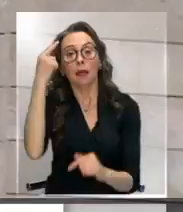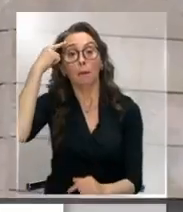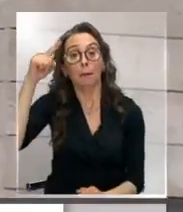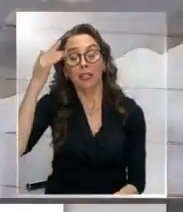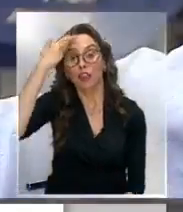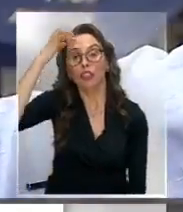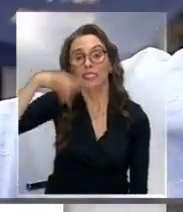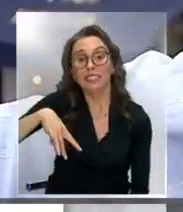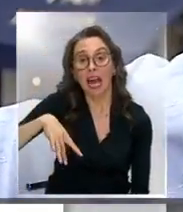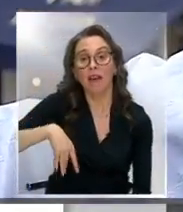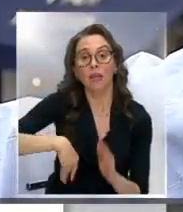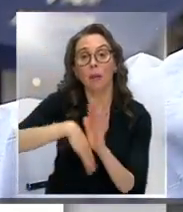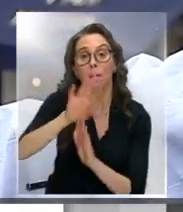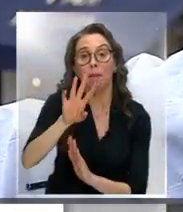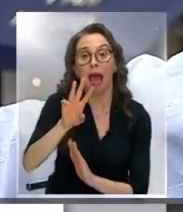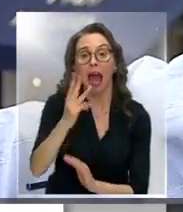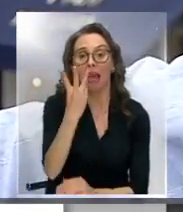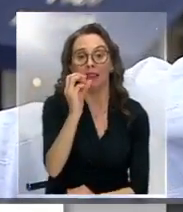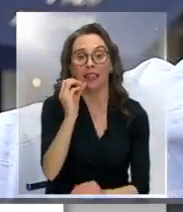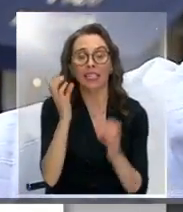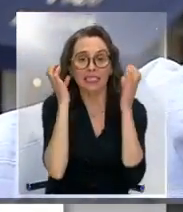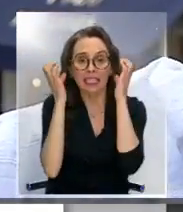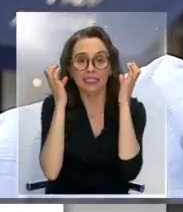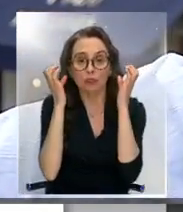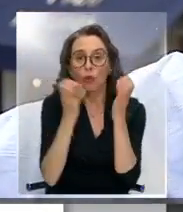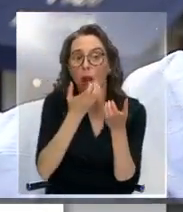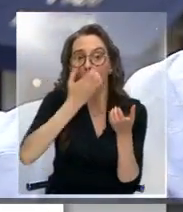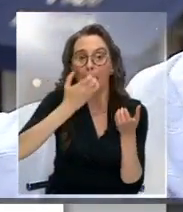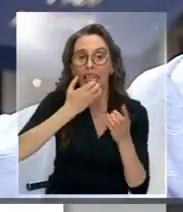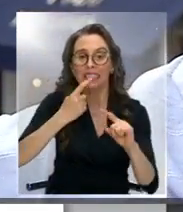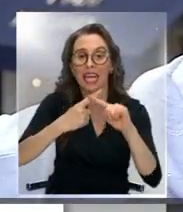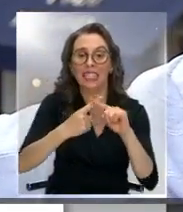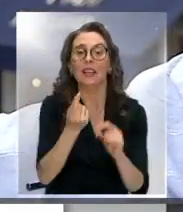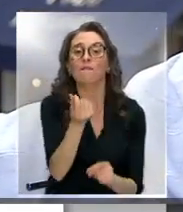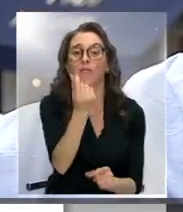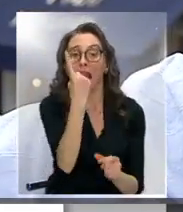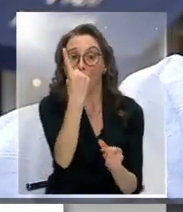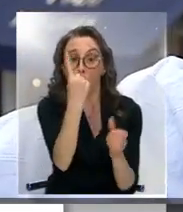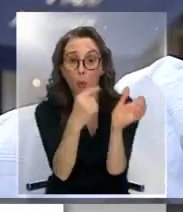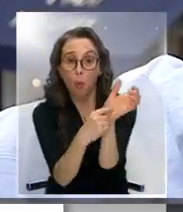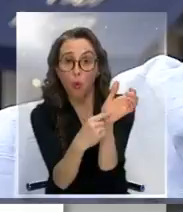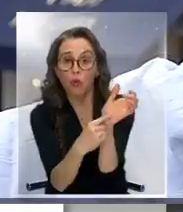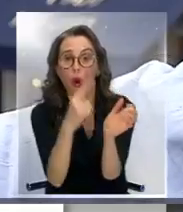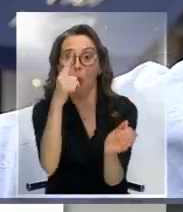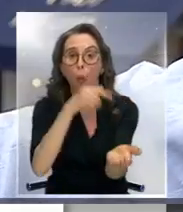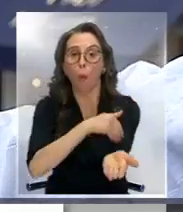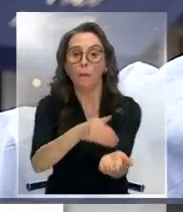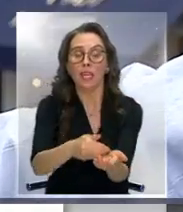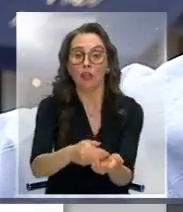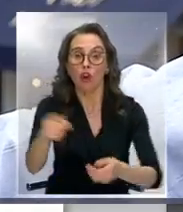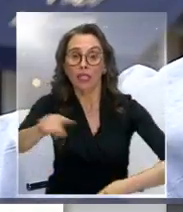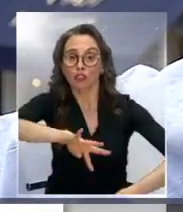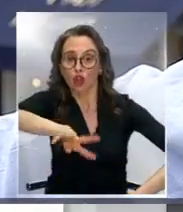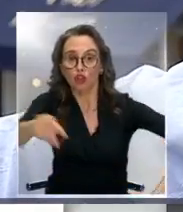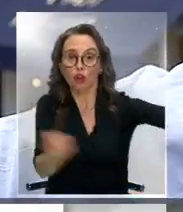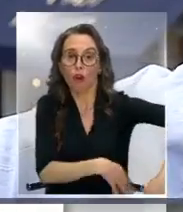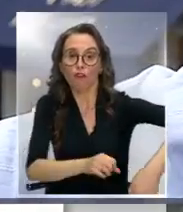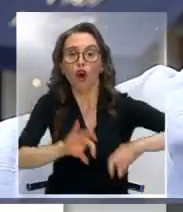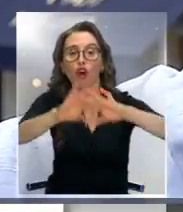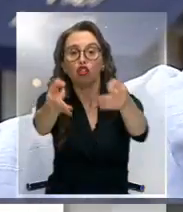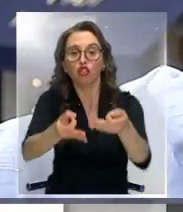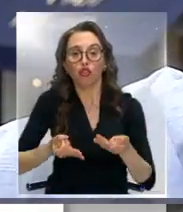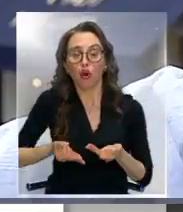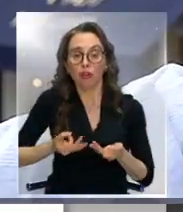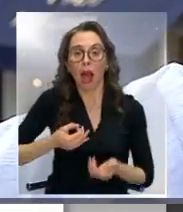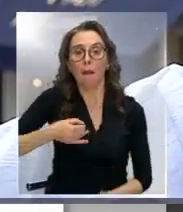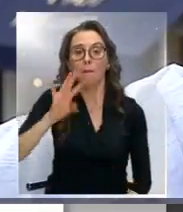sabemos que son más de 30 celulares iPhone X, cuyo avalúo individual es de 1 millón de pesos, por lo tanto el avalúo total